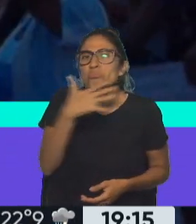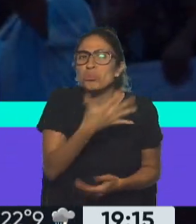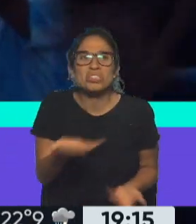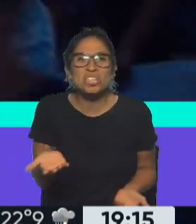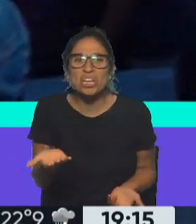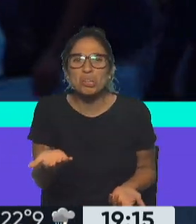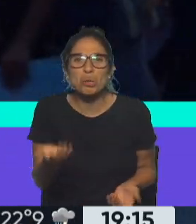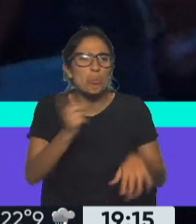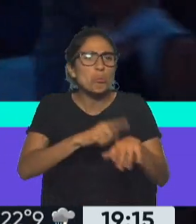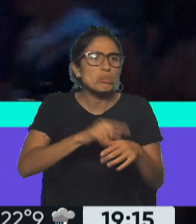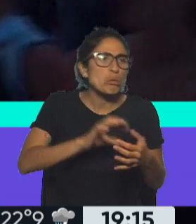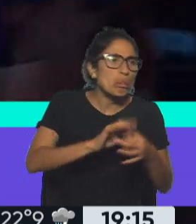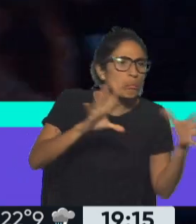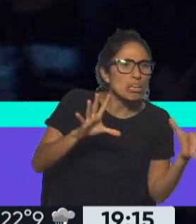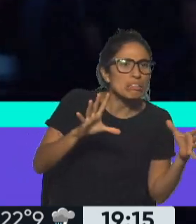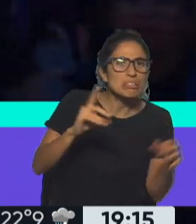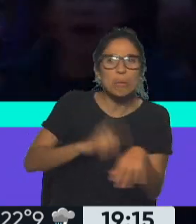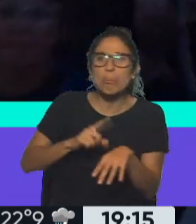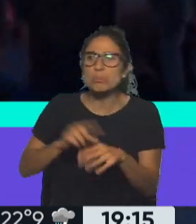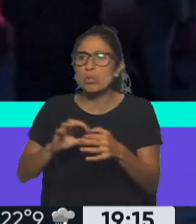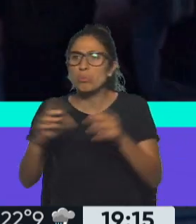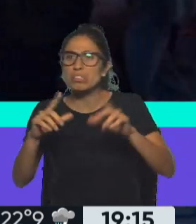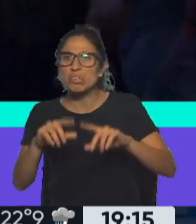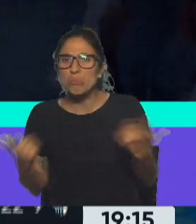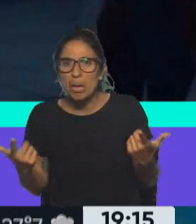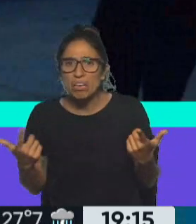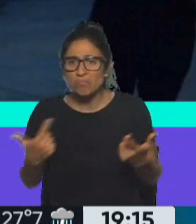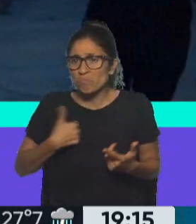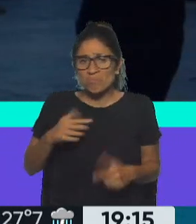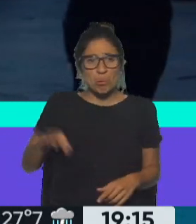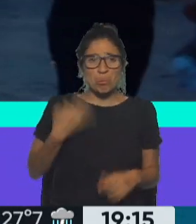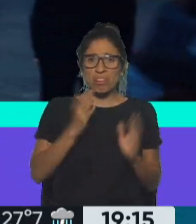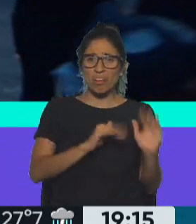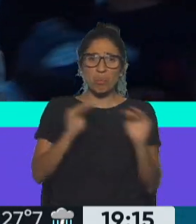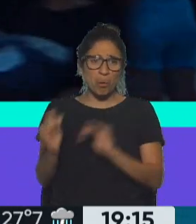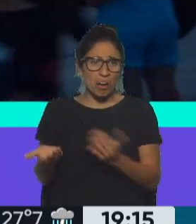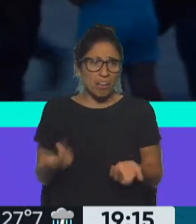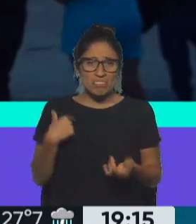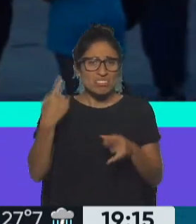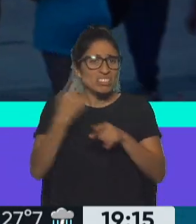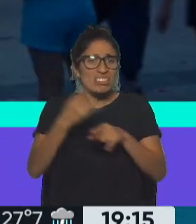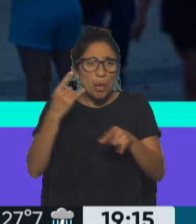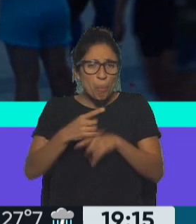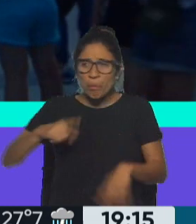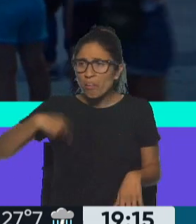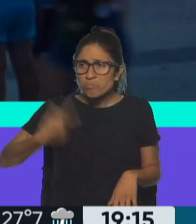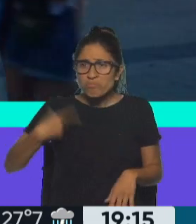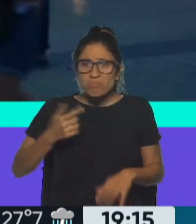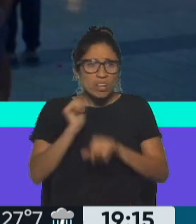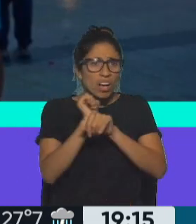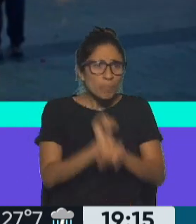¿Viste? Imagínate que había llegado al país en 1943, cuando fue el primer golpe de